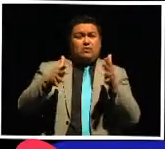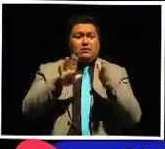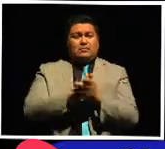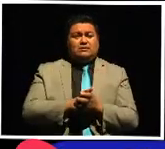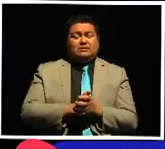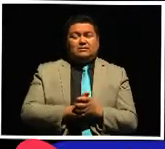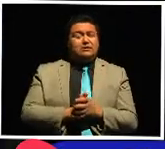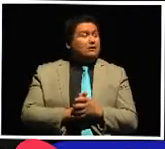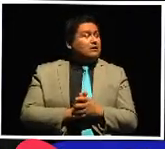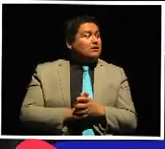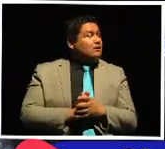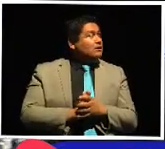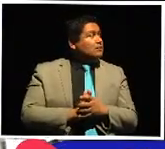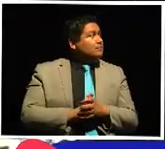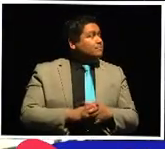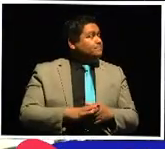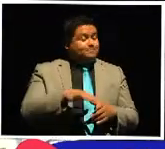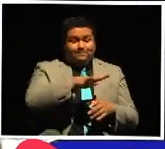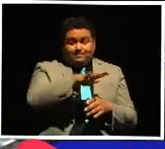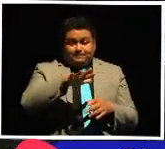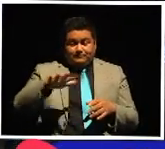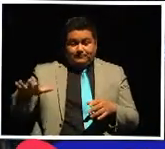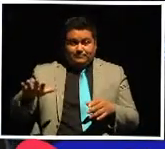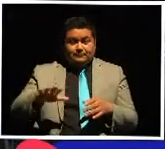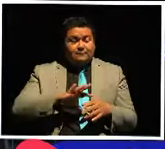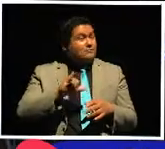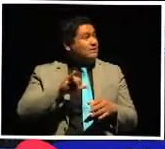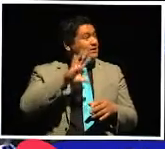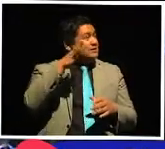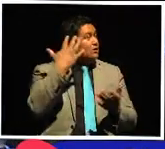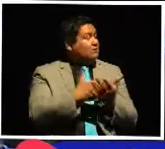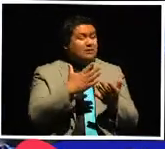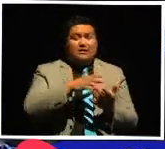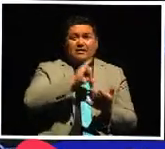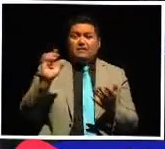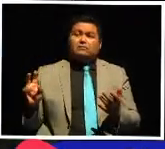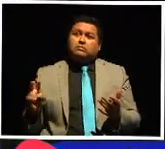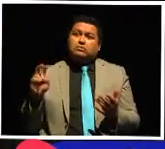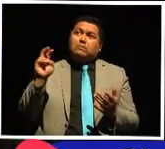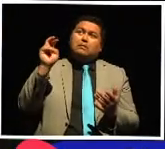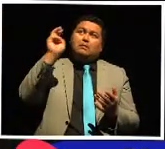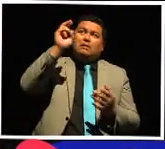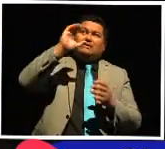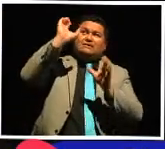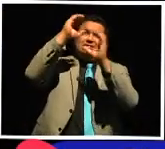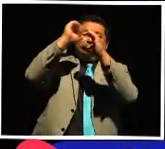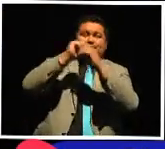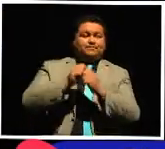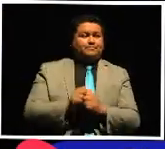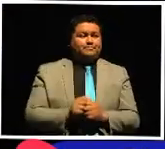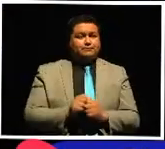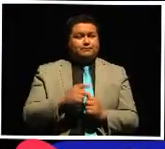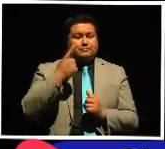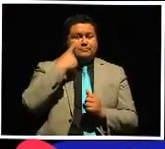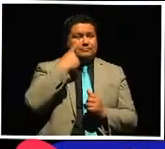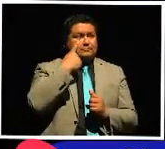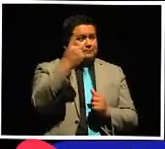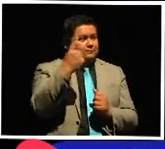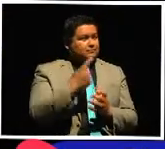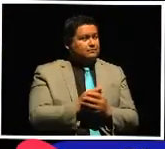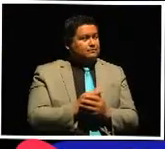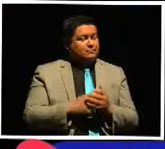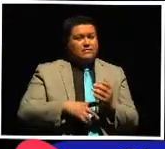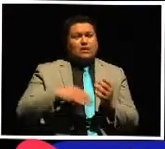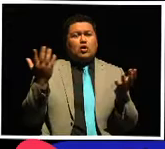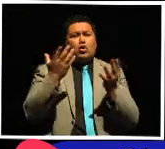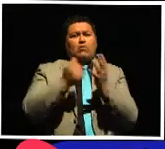6 años, 7 años sudando en el llano de Chenantur en 5.000 metros y el Cerro Chenantur. Lo teórico es mientras hicimos predicciones,